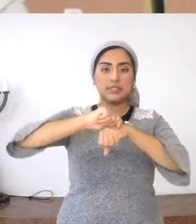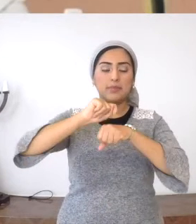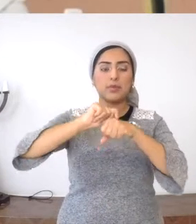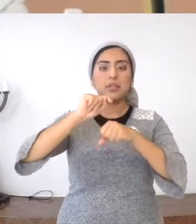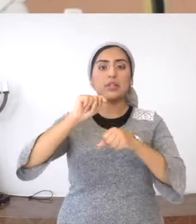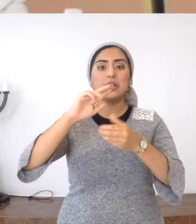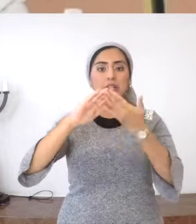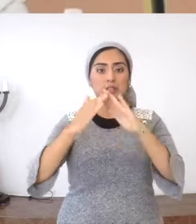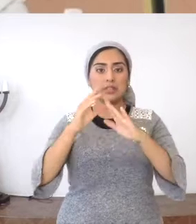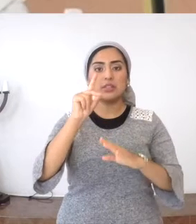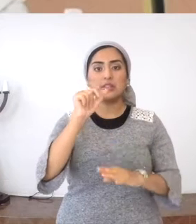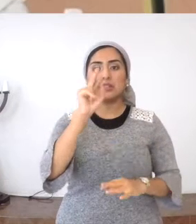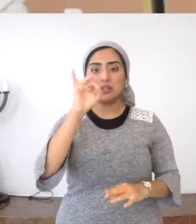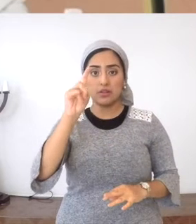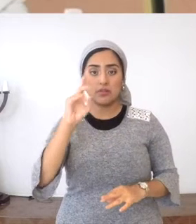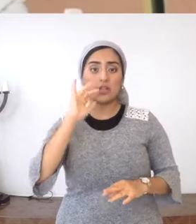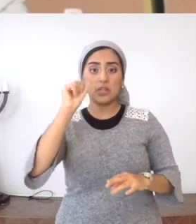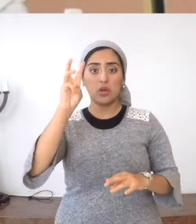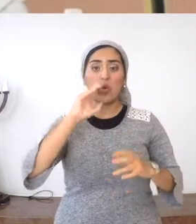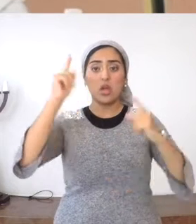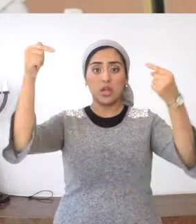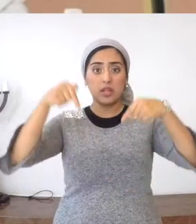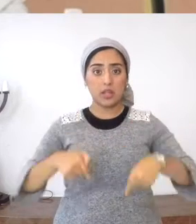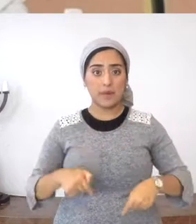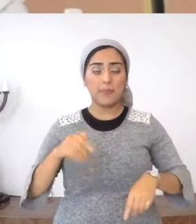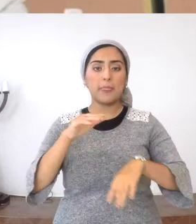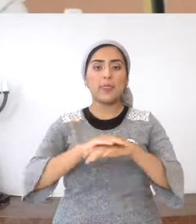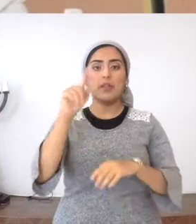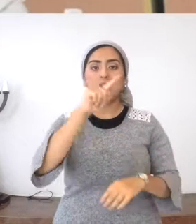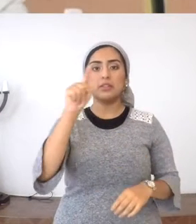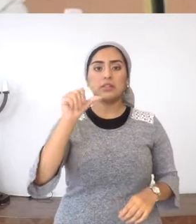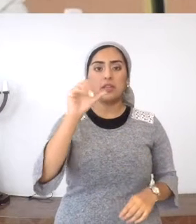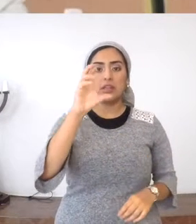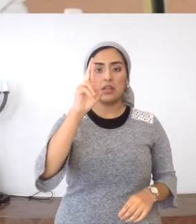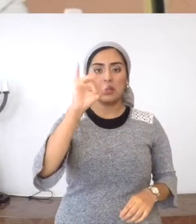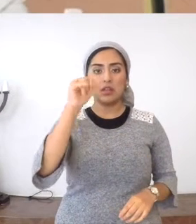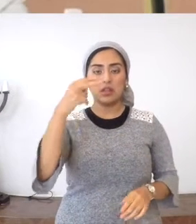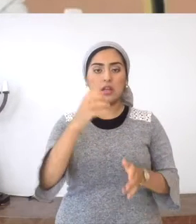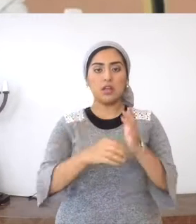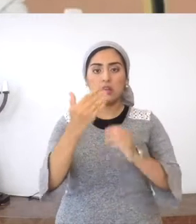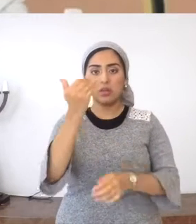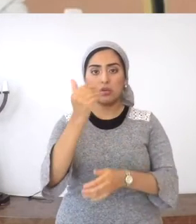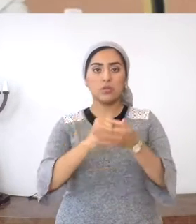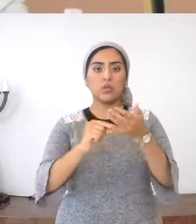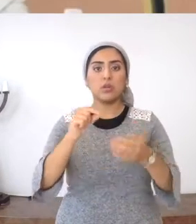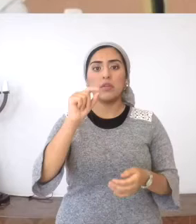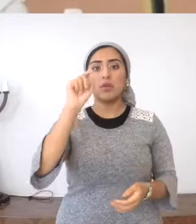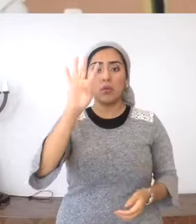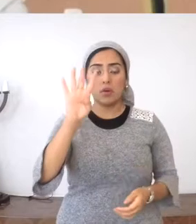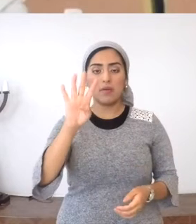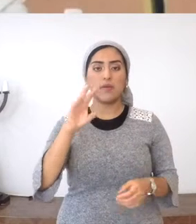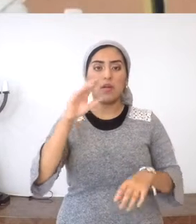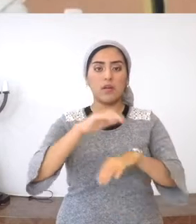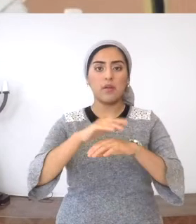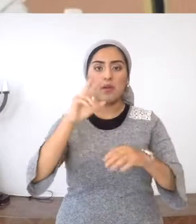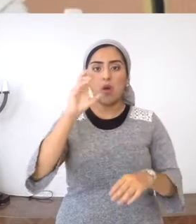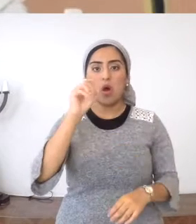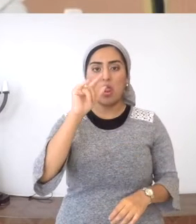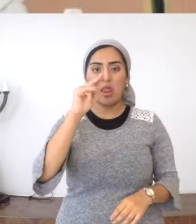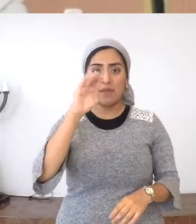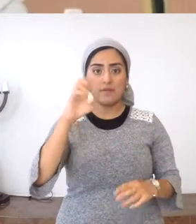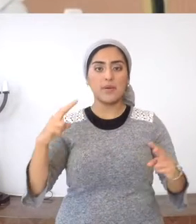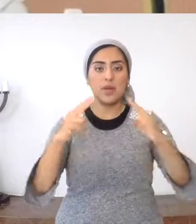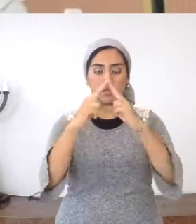templo En la ciudad De David Yahshua vendrá Como lo hemos estudiado ya En Zacarías catorce Verso cuatro Al monte De los olivos